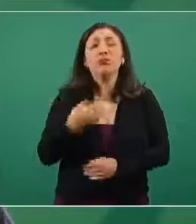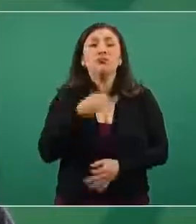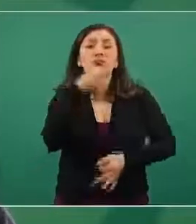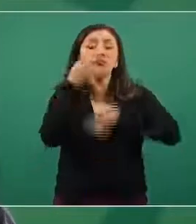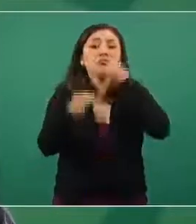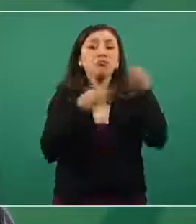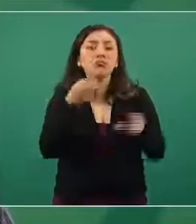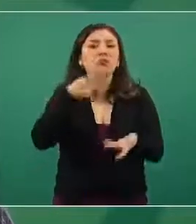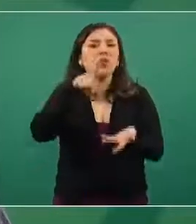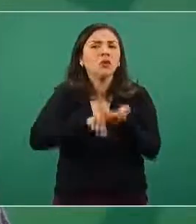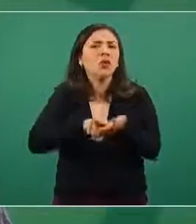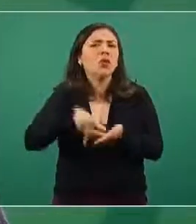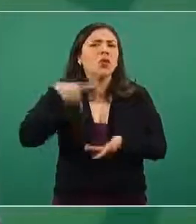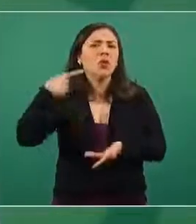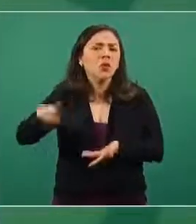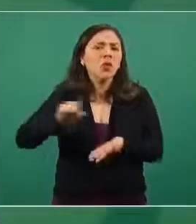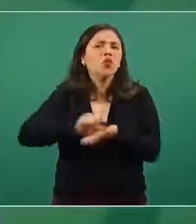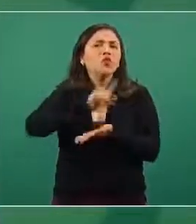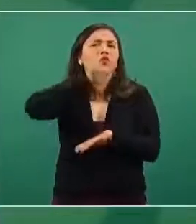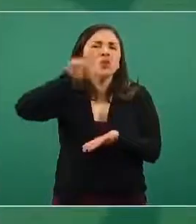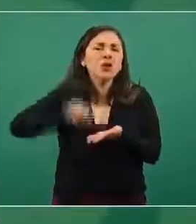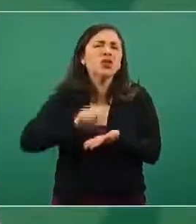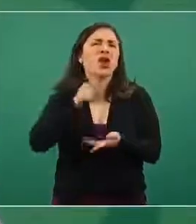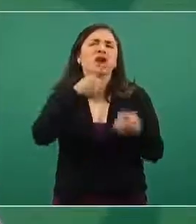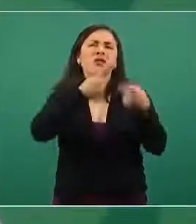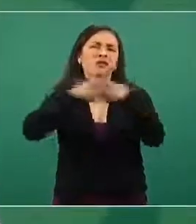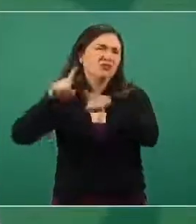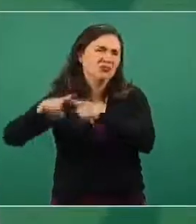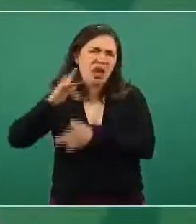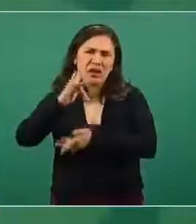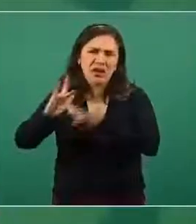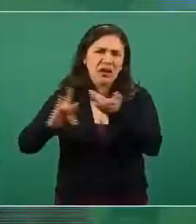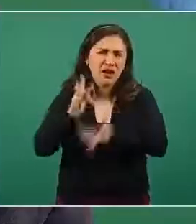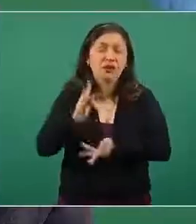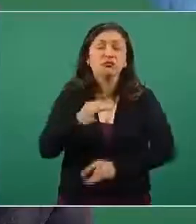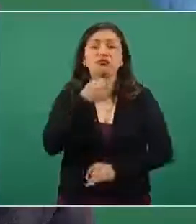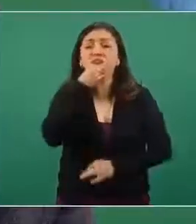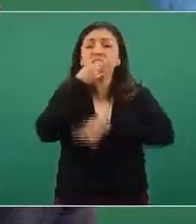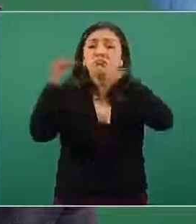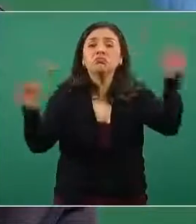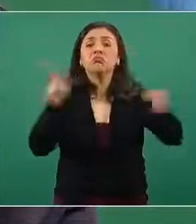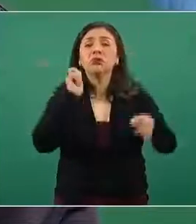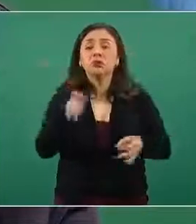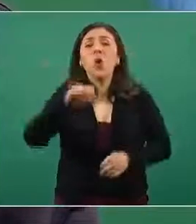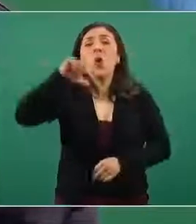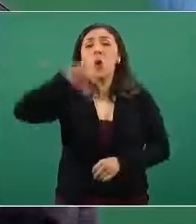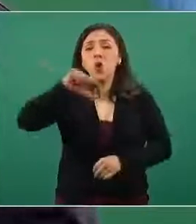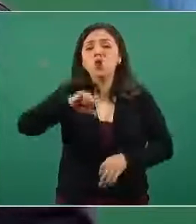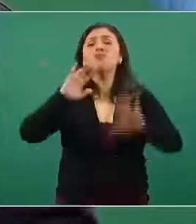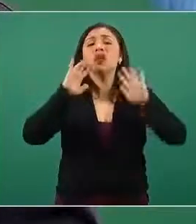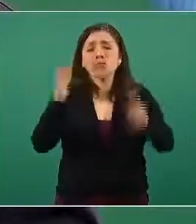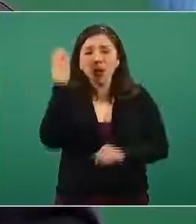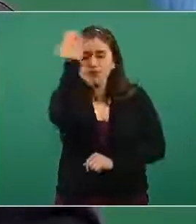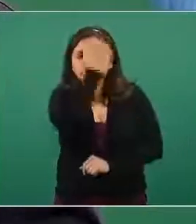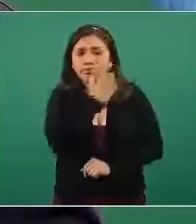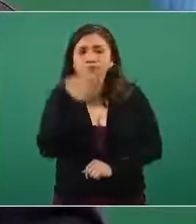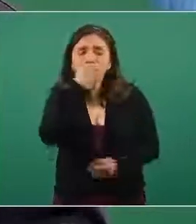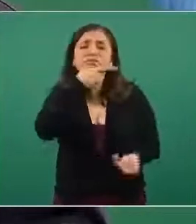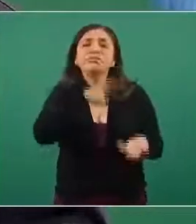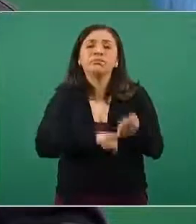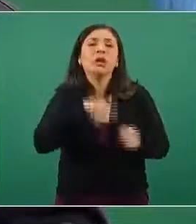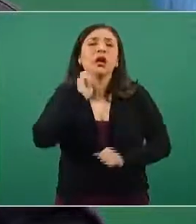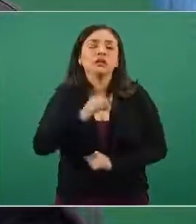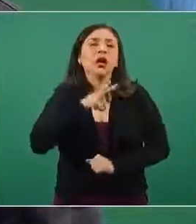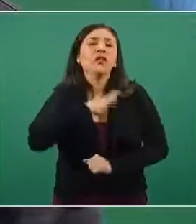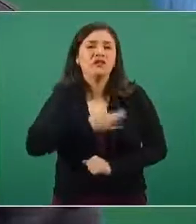notificó a través de sus cuentas oficiales y en redes sociales que el día de hoy se confirmó infectado y